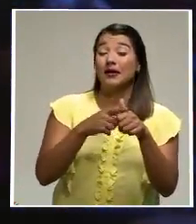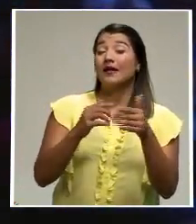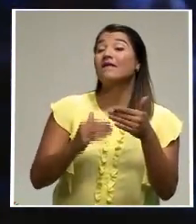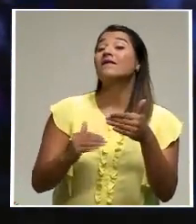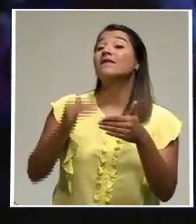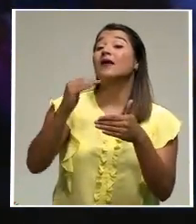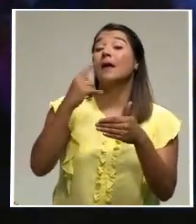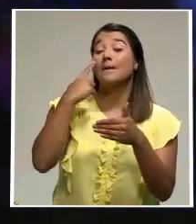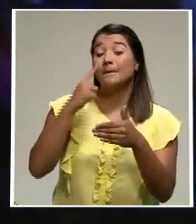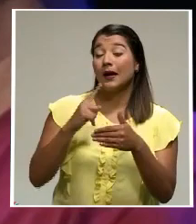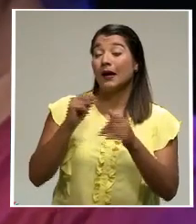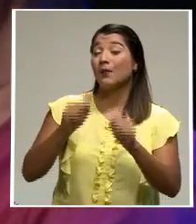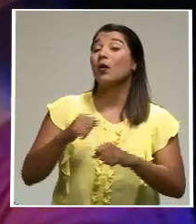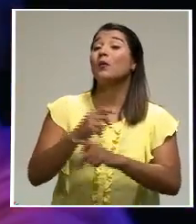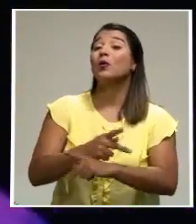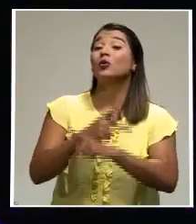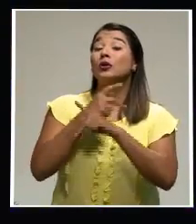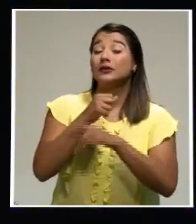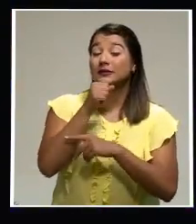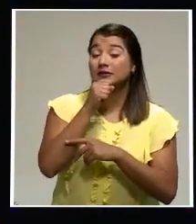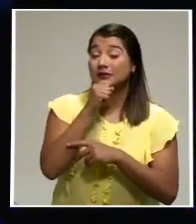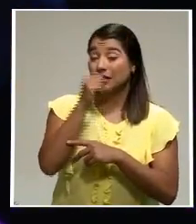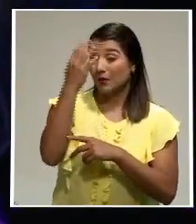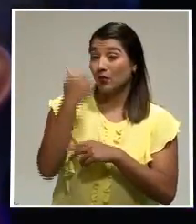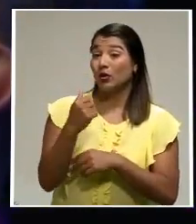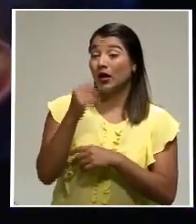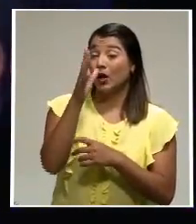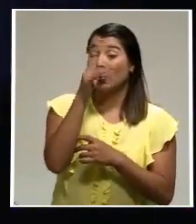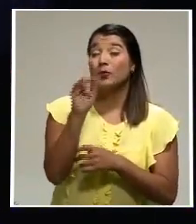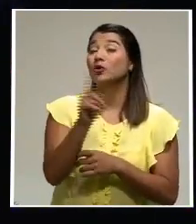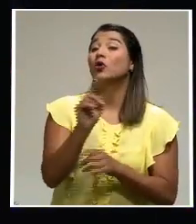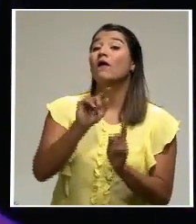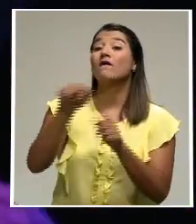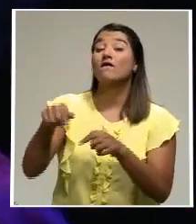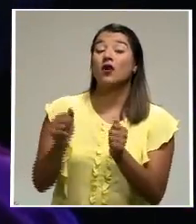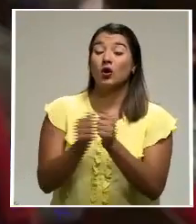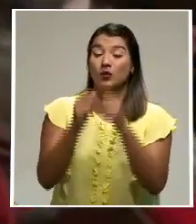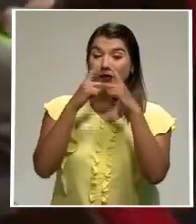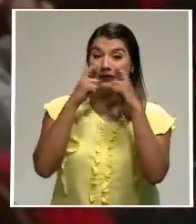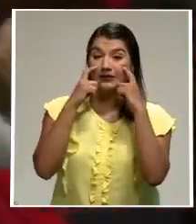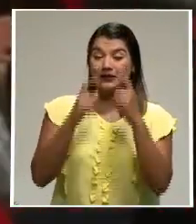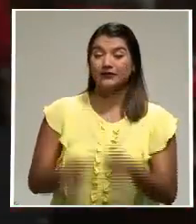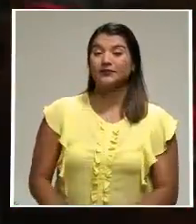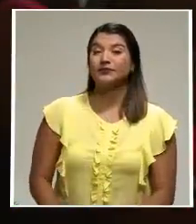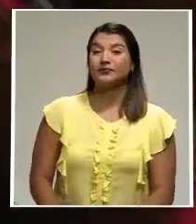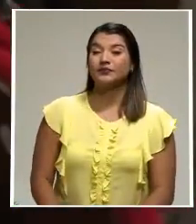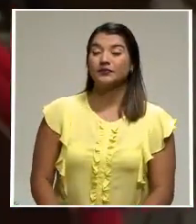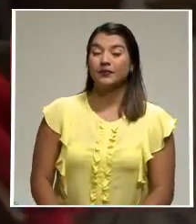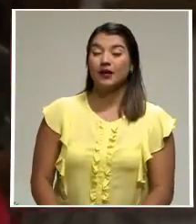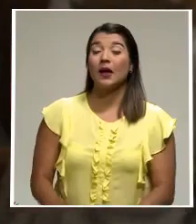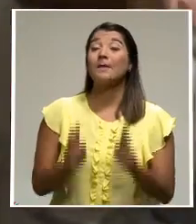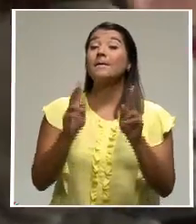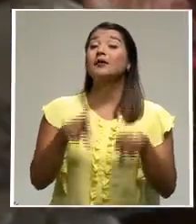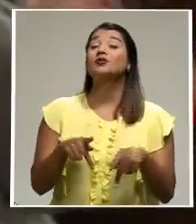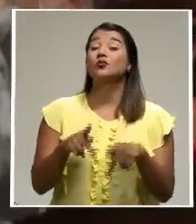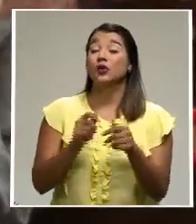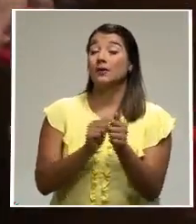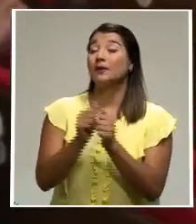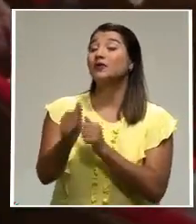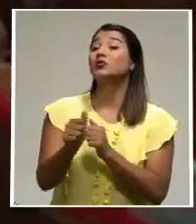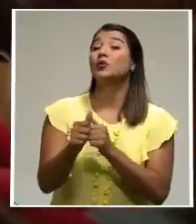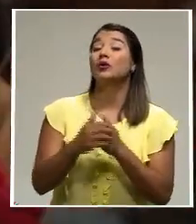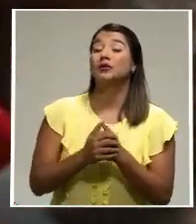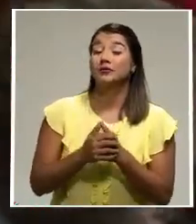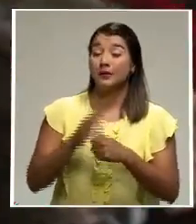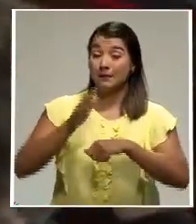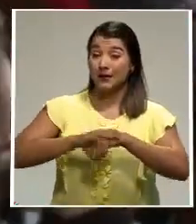ocupadas para proteger a los ancianos, ya que el comediante no lleva mascarilla. Estas personas mayores encarnan la esperanza de un